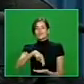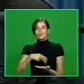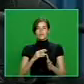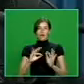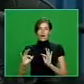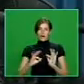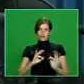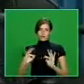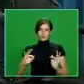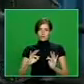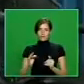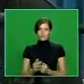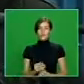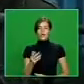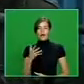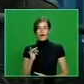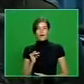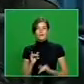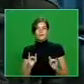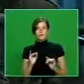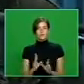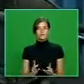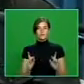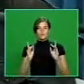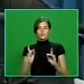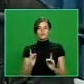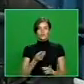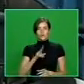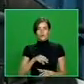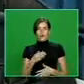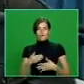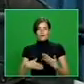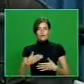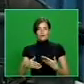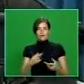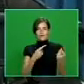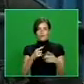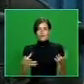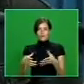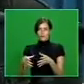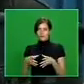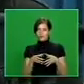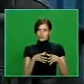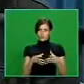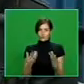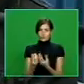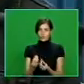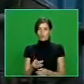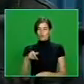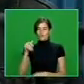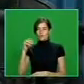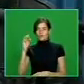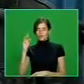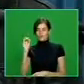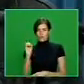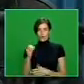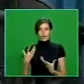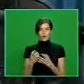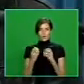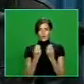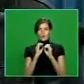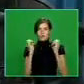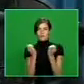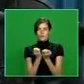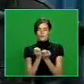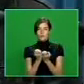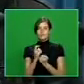teatro estamos en plena disposición ya hemos venido avanzando en varias reuniones con Pedro y el equipo ya